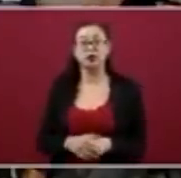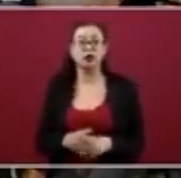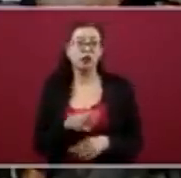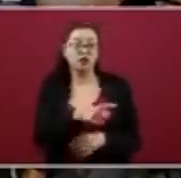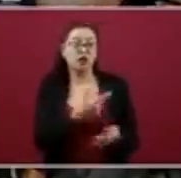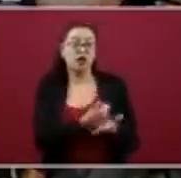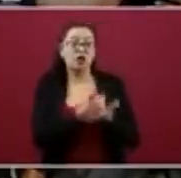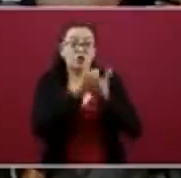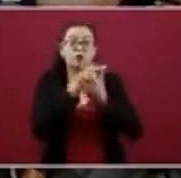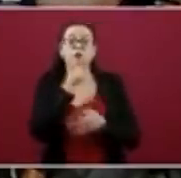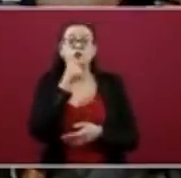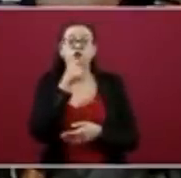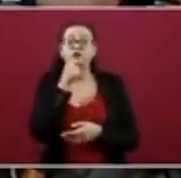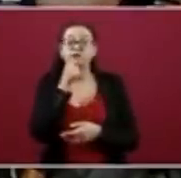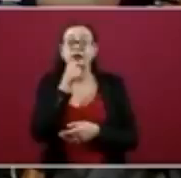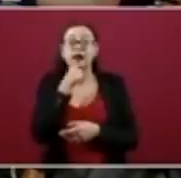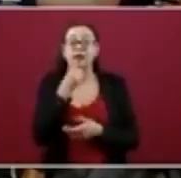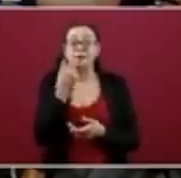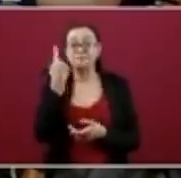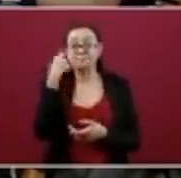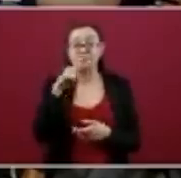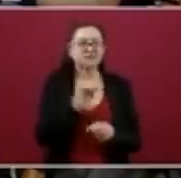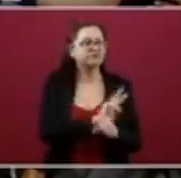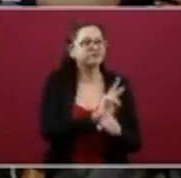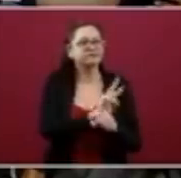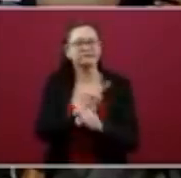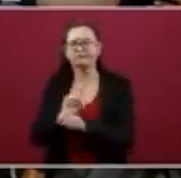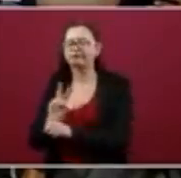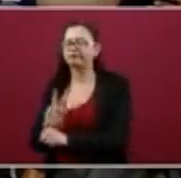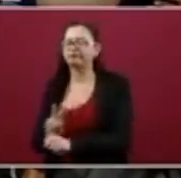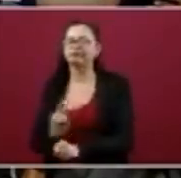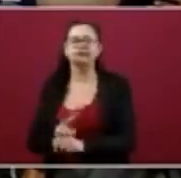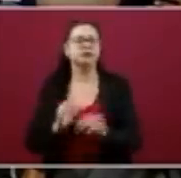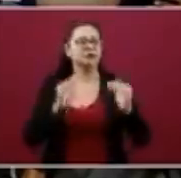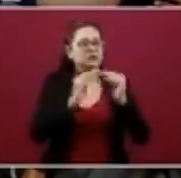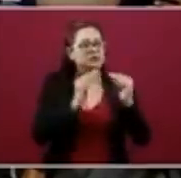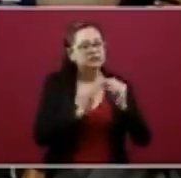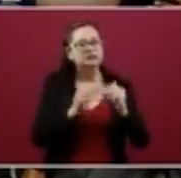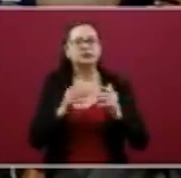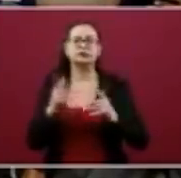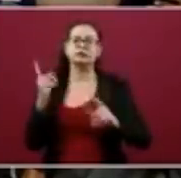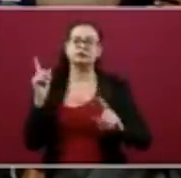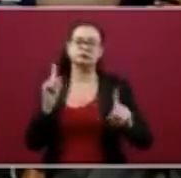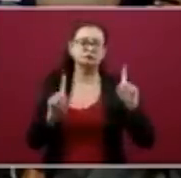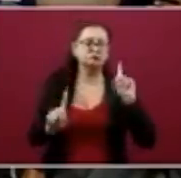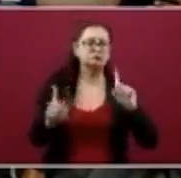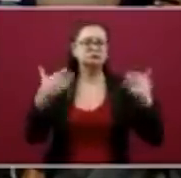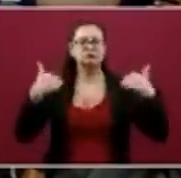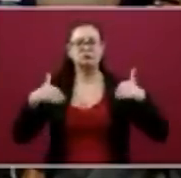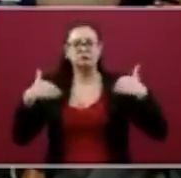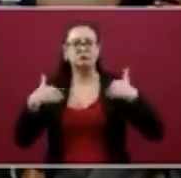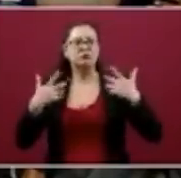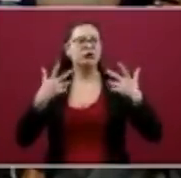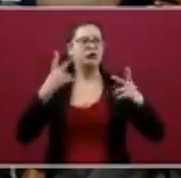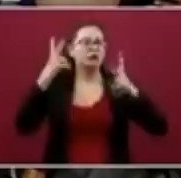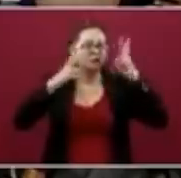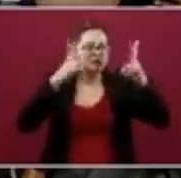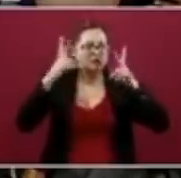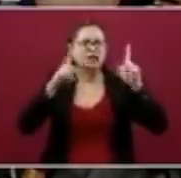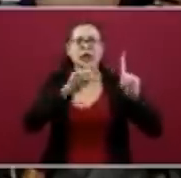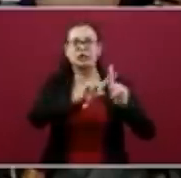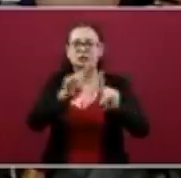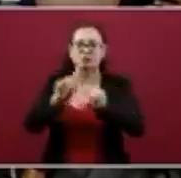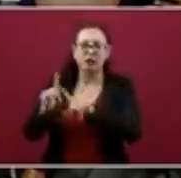para estar, digamos, con este sentido social de vigilar qué pasaba en las casas, hacer recorridos, tener presencia con las mujeres, sí, pero, y de